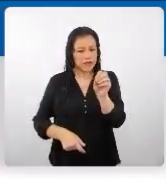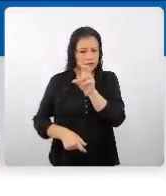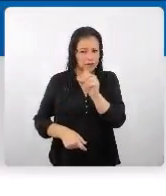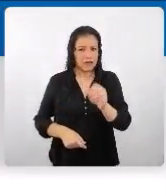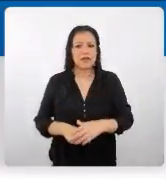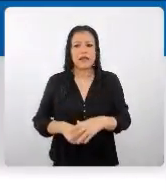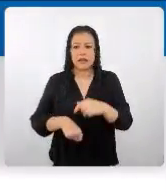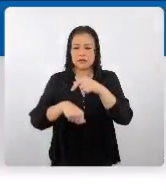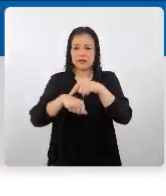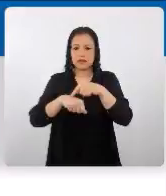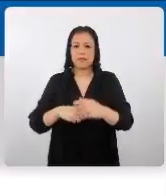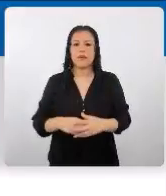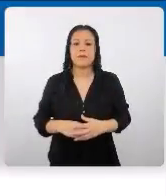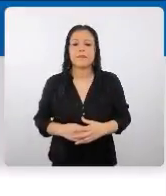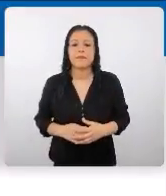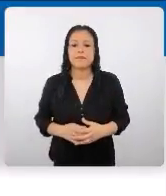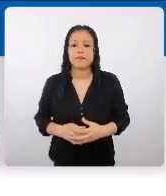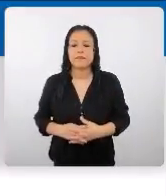periodo